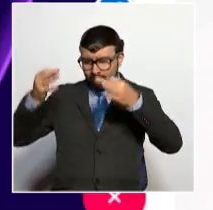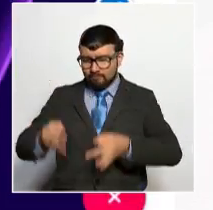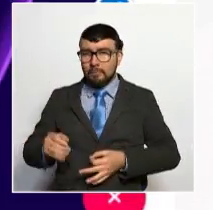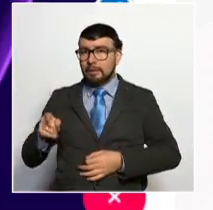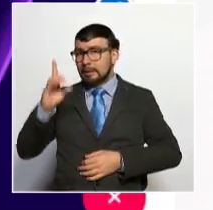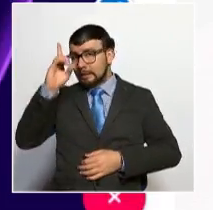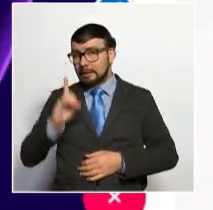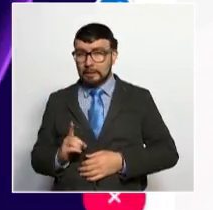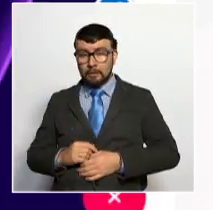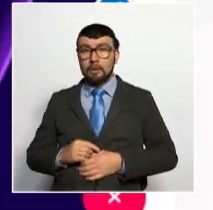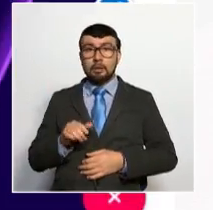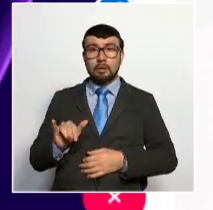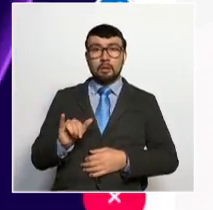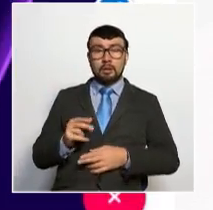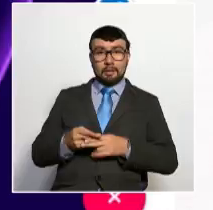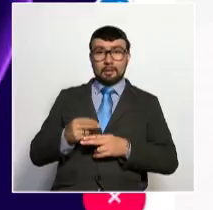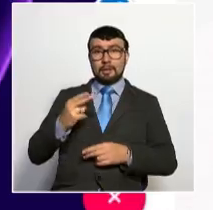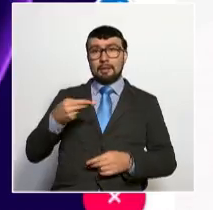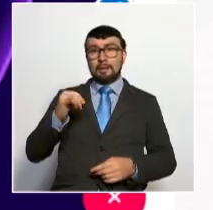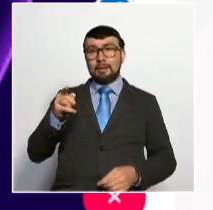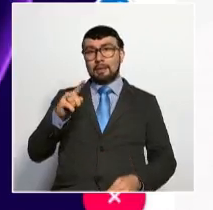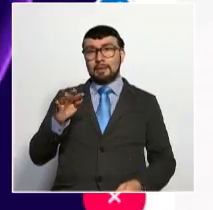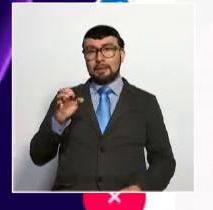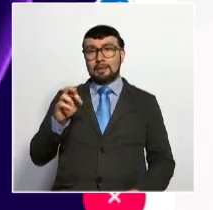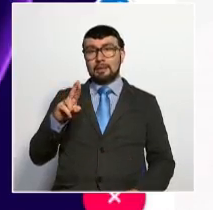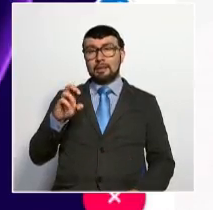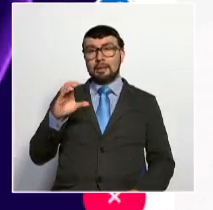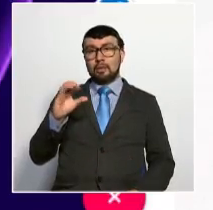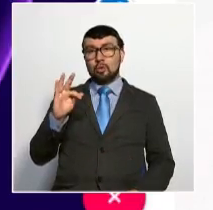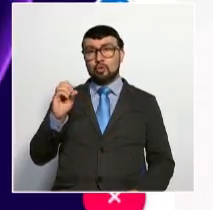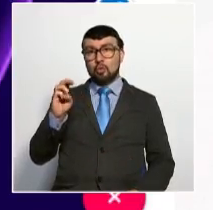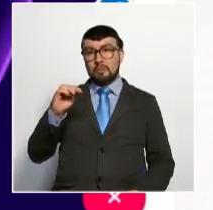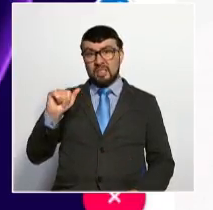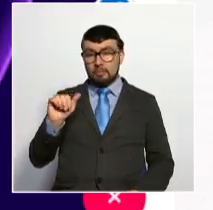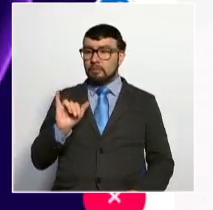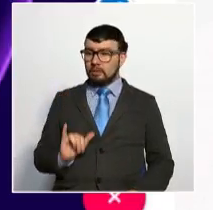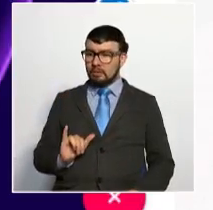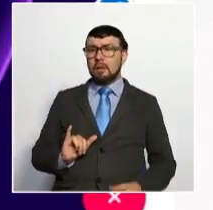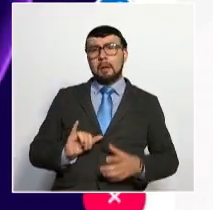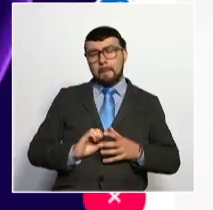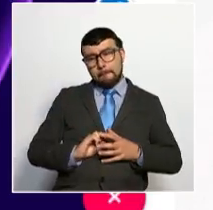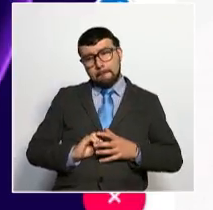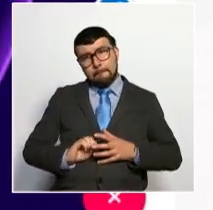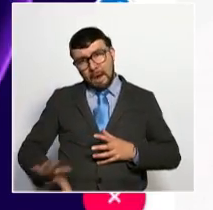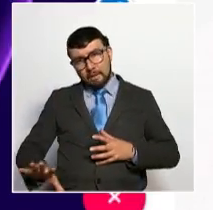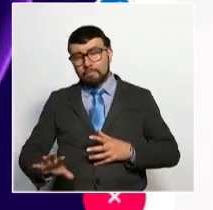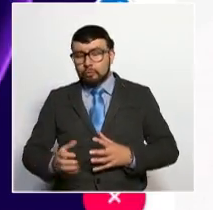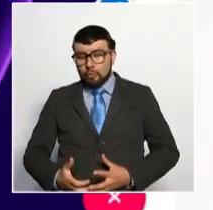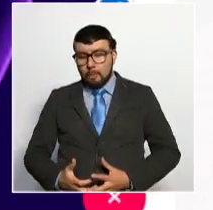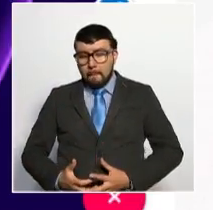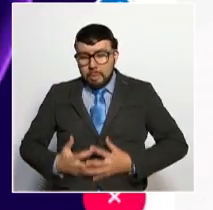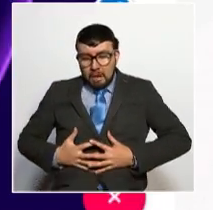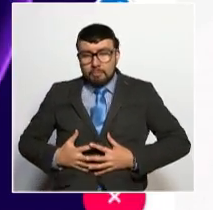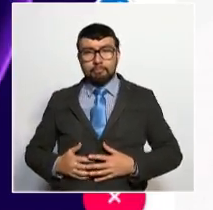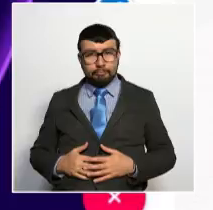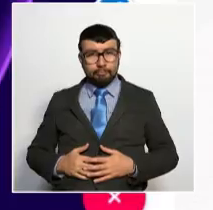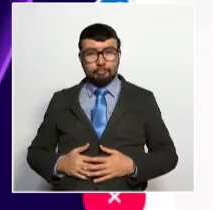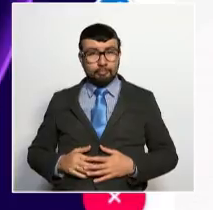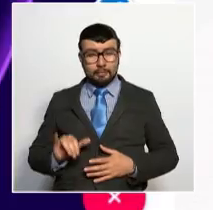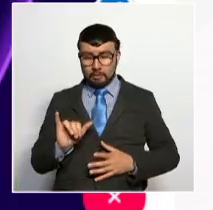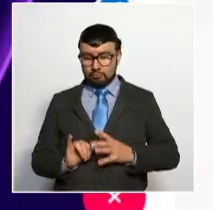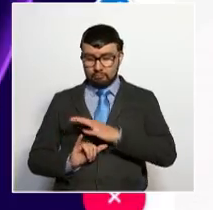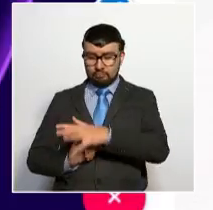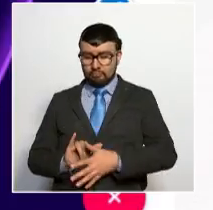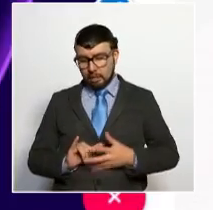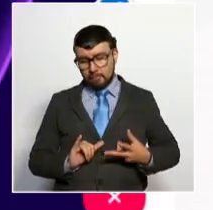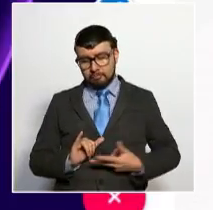Entonces, histerectomía es sacar el útero, subir la vejiga y subir el recto. Cuando escogemos una malla, entonces podemos